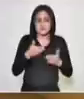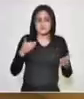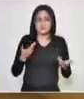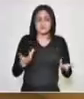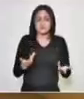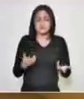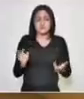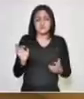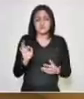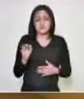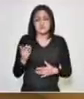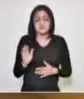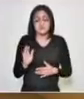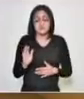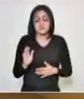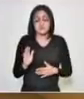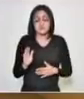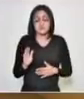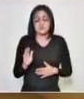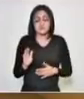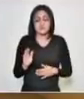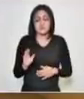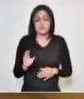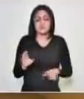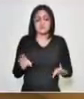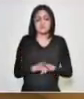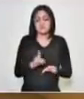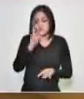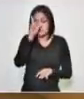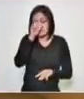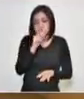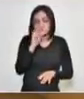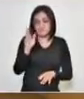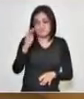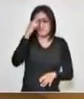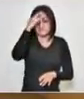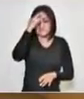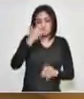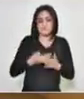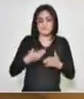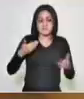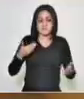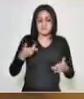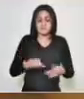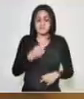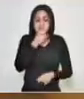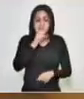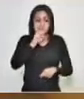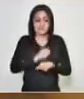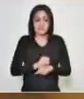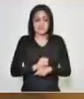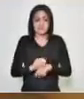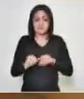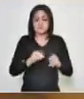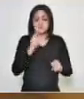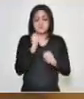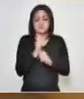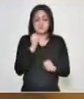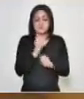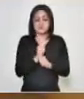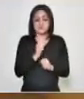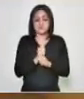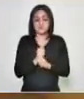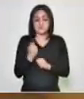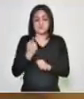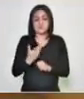fue un fracaso por parte de la Secretaría de Movilidad y Transporte